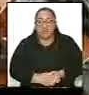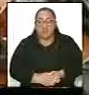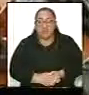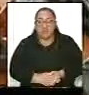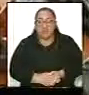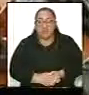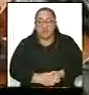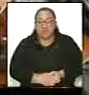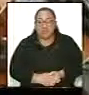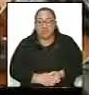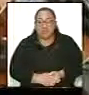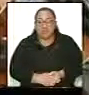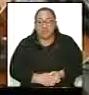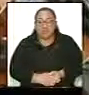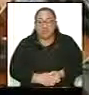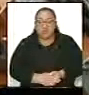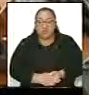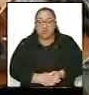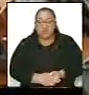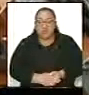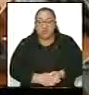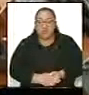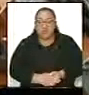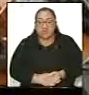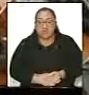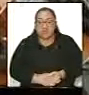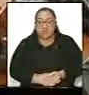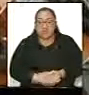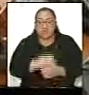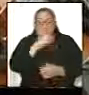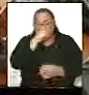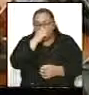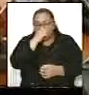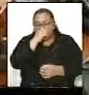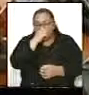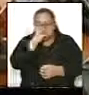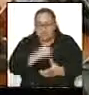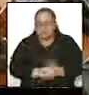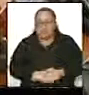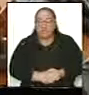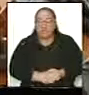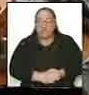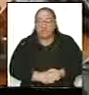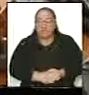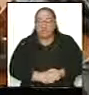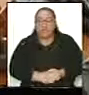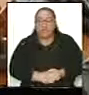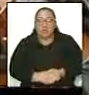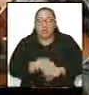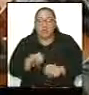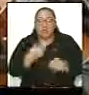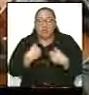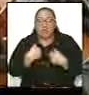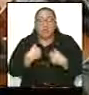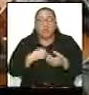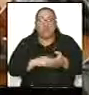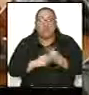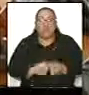Situación real de la red dorsal a nivel nacional. Contamos con